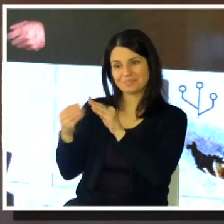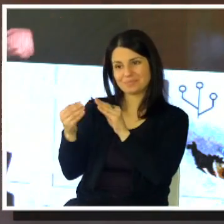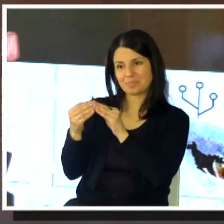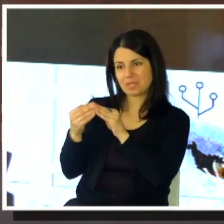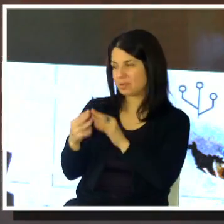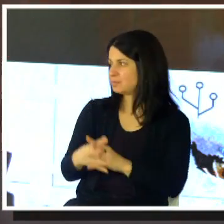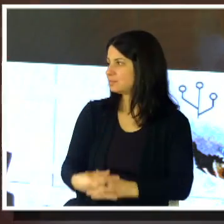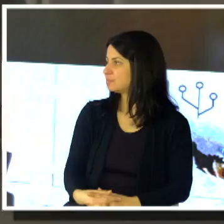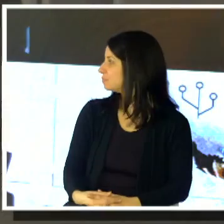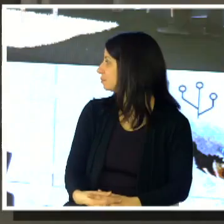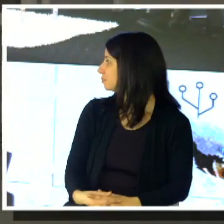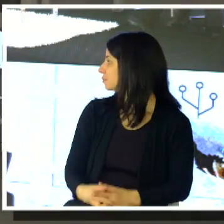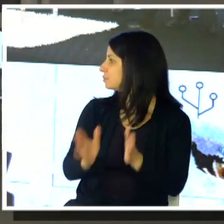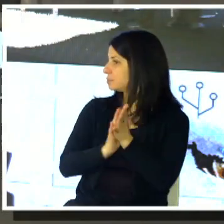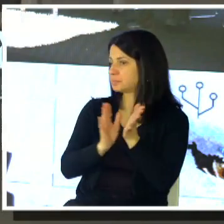Pablo.